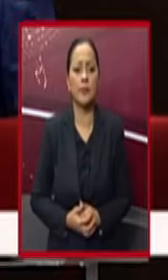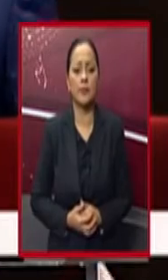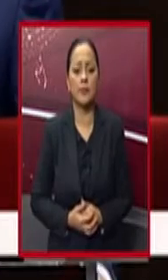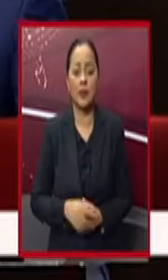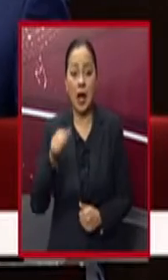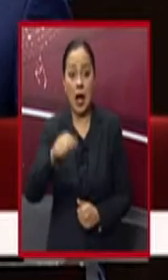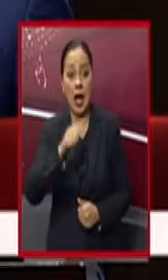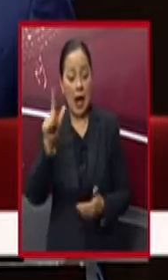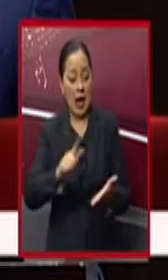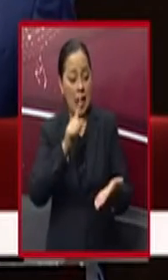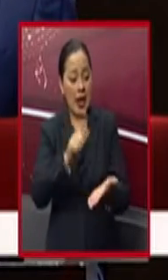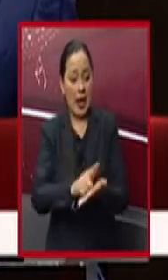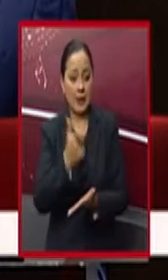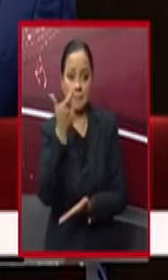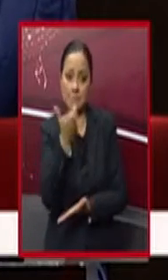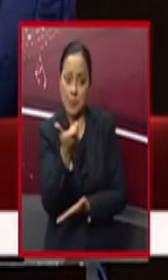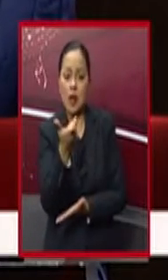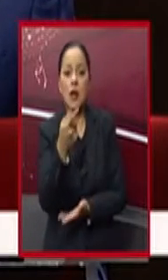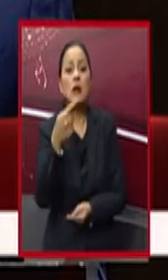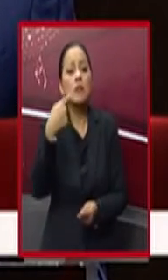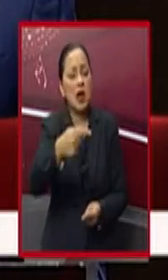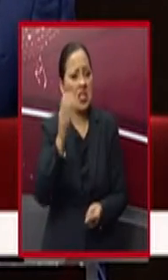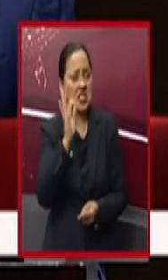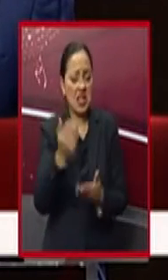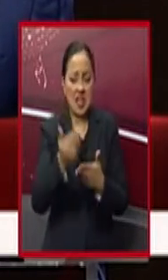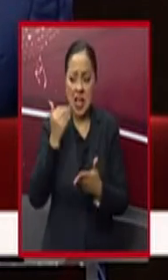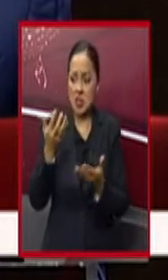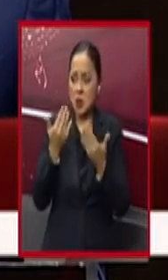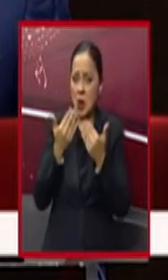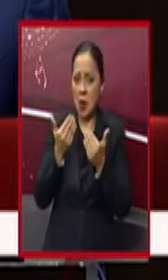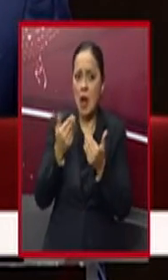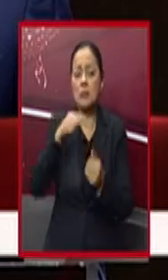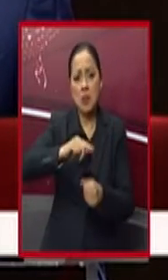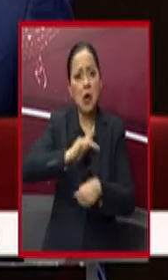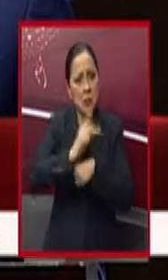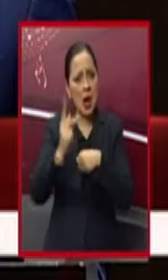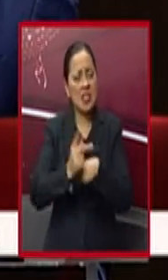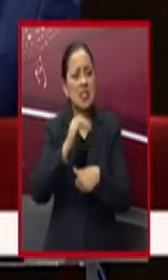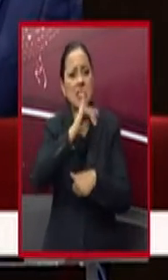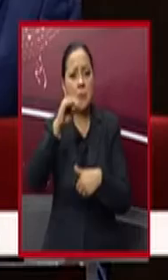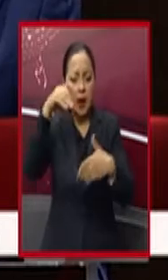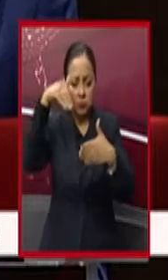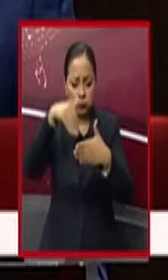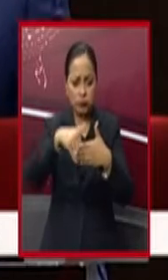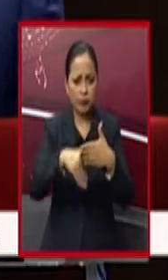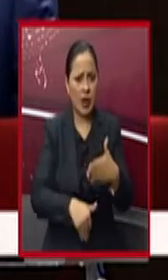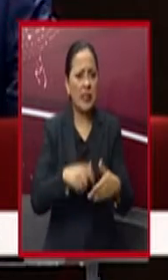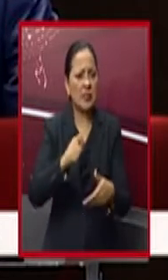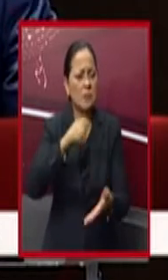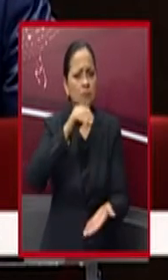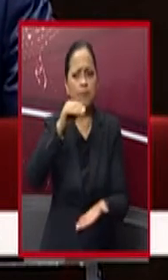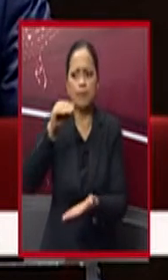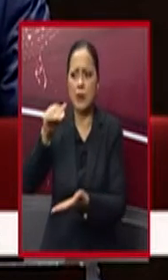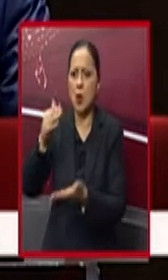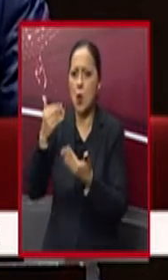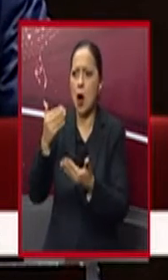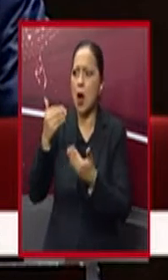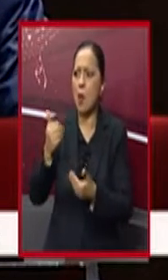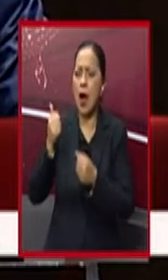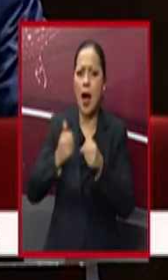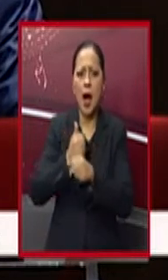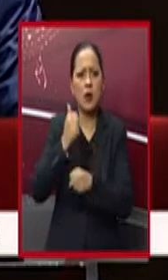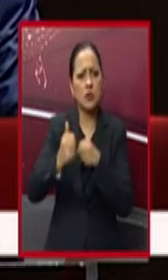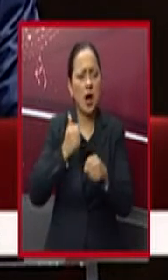Logró una reforma fiscal que, de no existir, el país estaría en quiebra por la baja recaudación que históricamente hemos